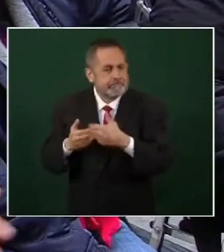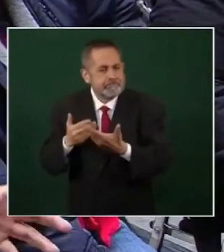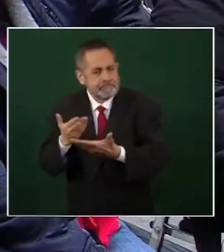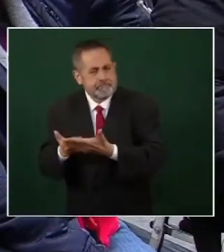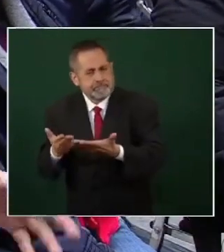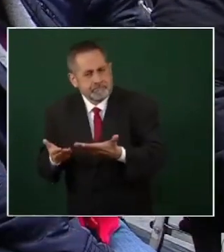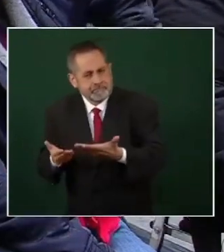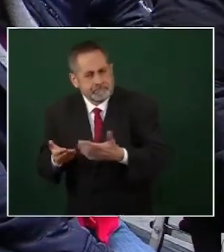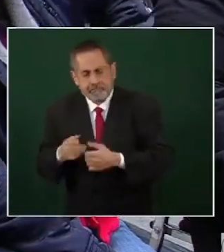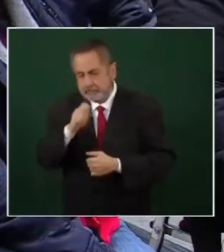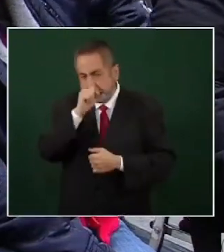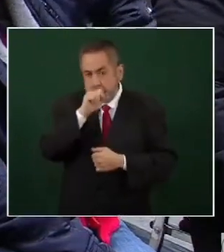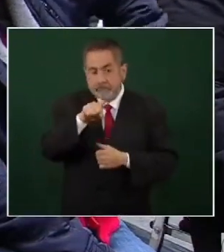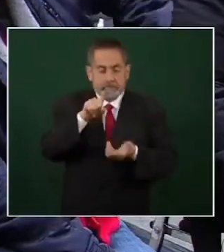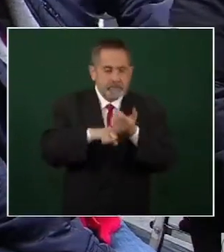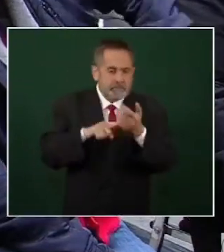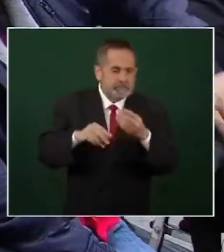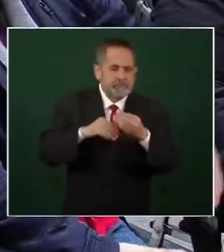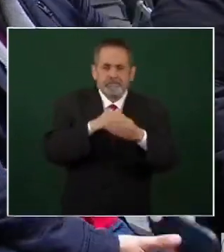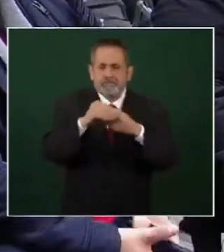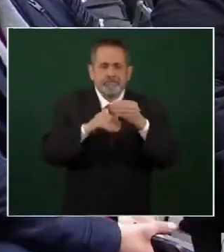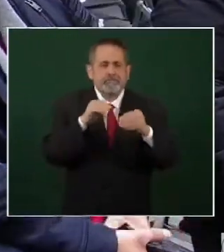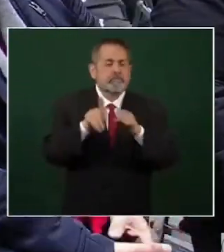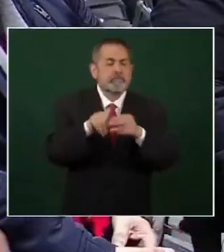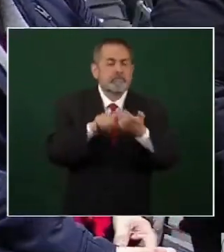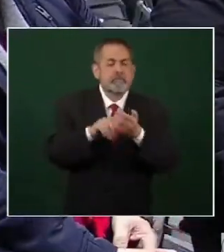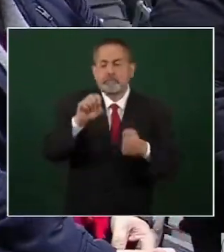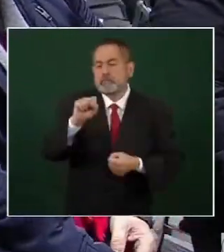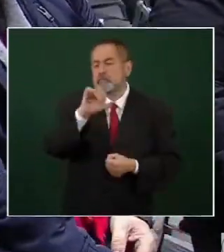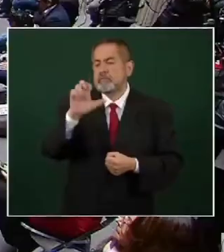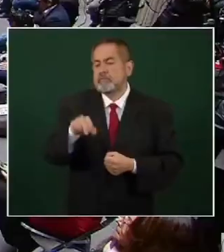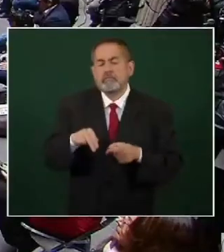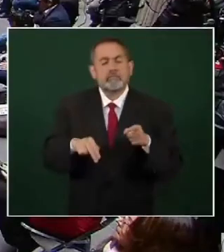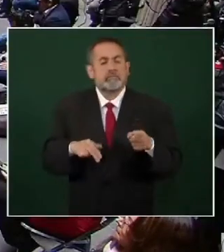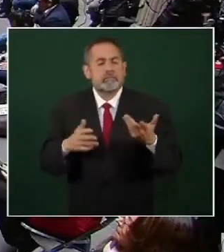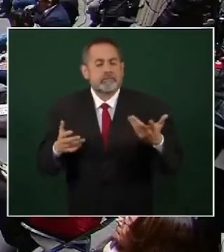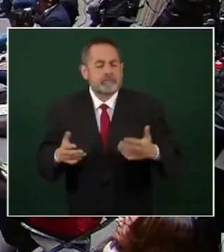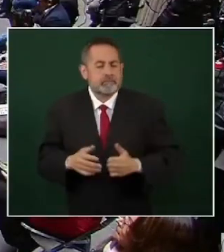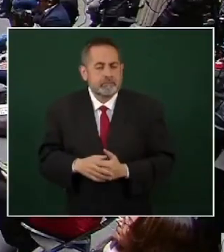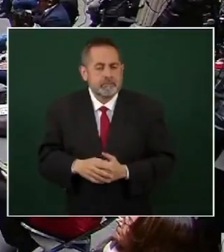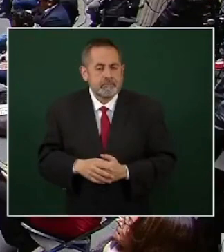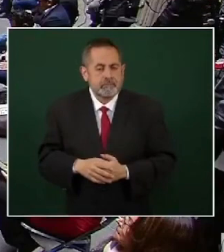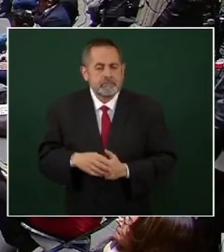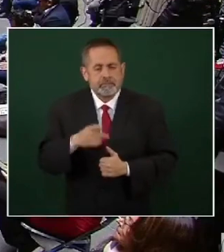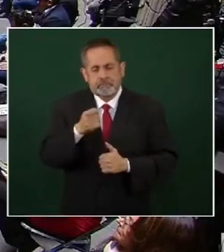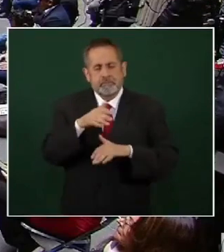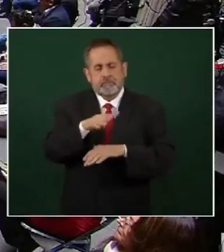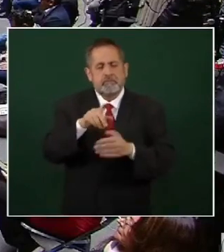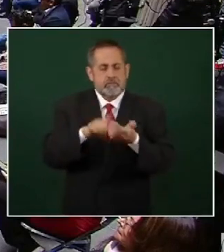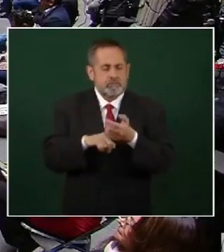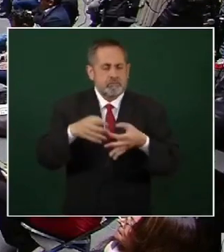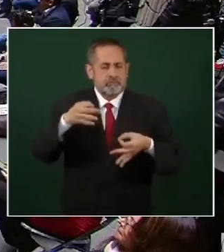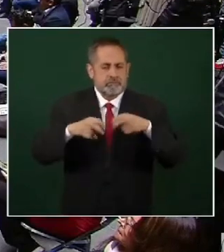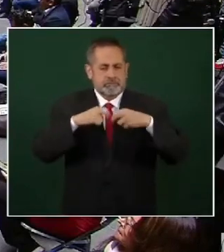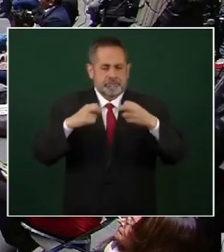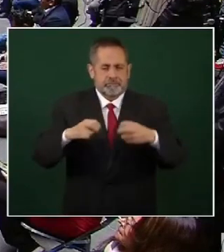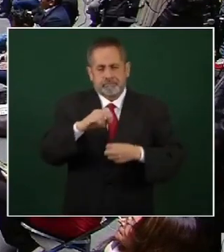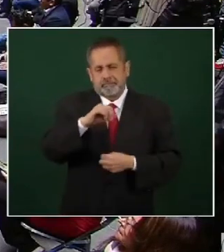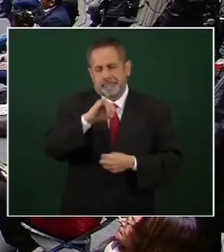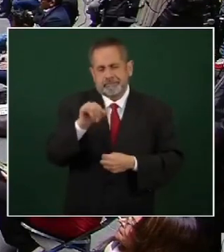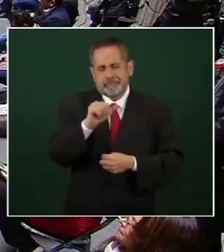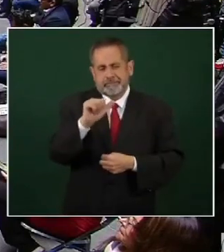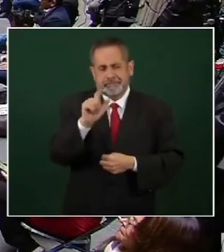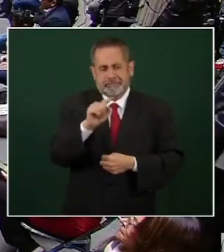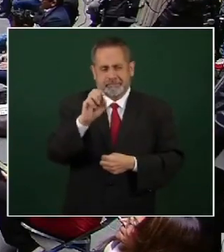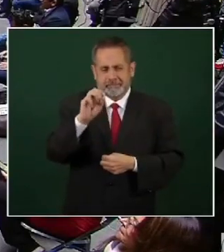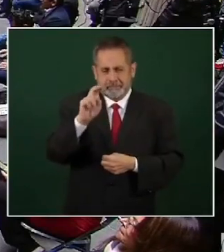tema de la polémica que ha tenido la Corte, dado el caso de la ministra Yasmín Esquivel y